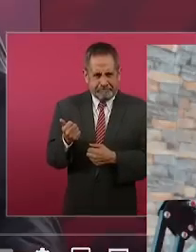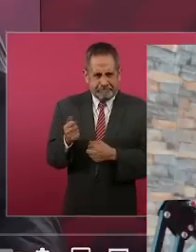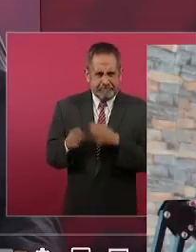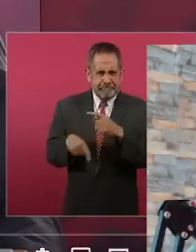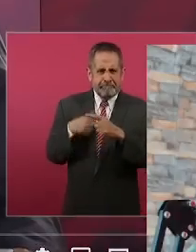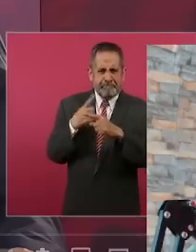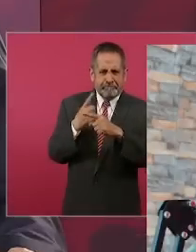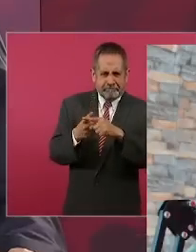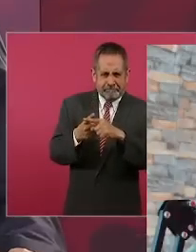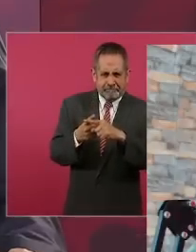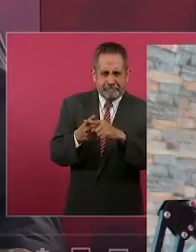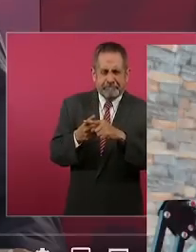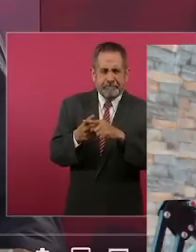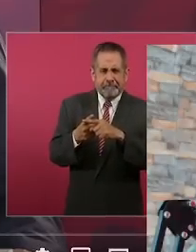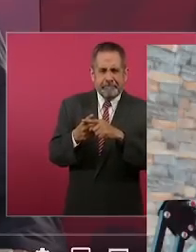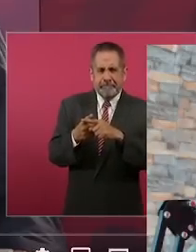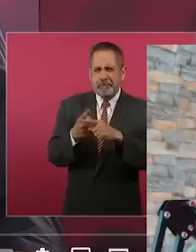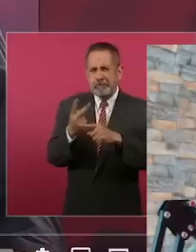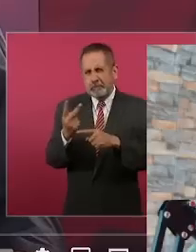más dos